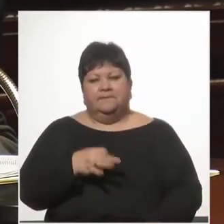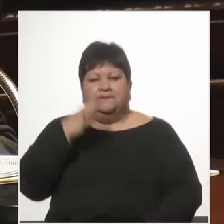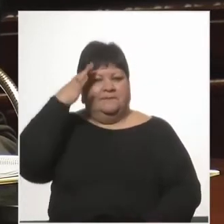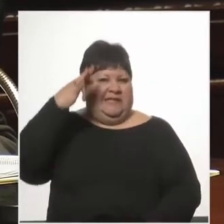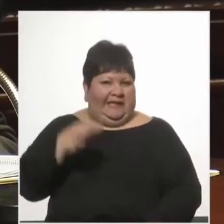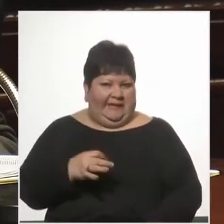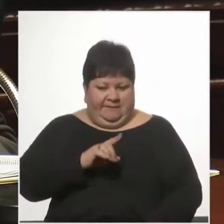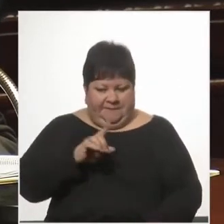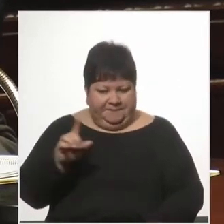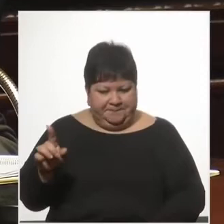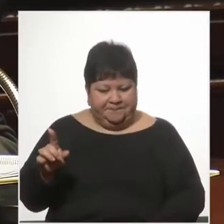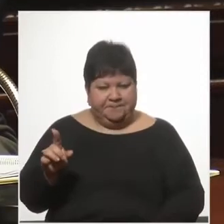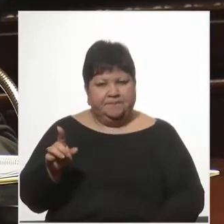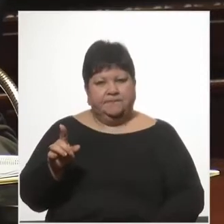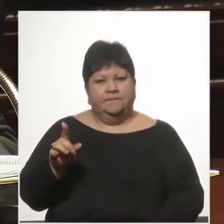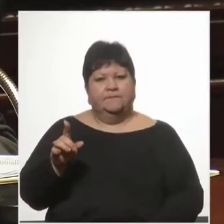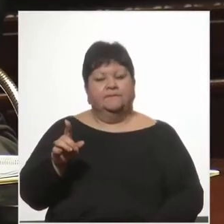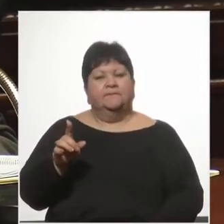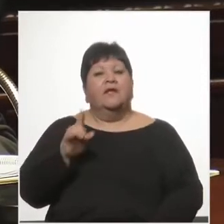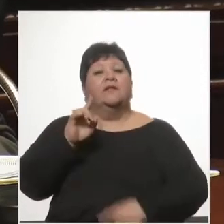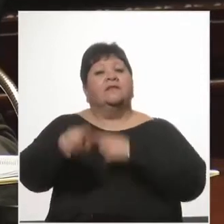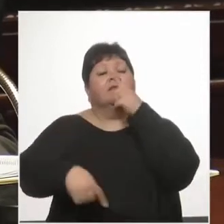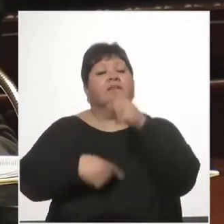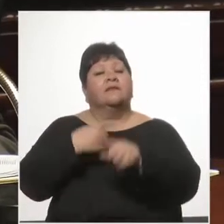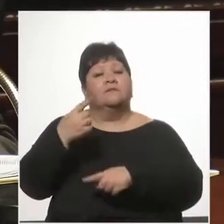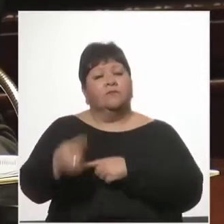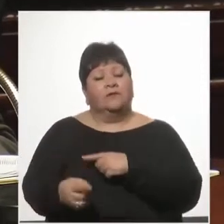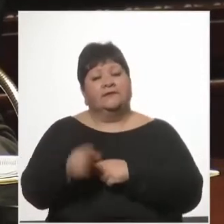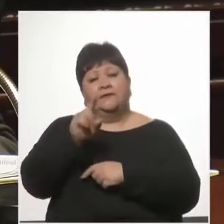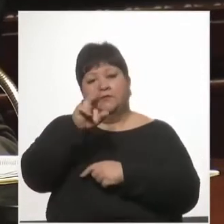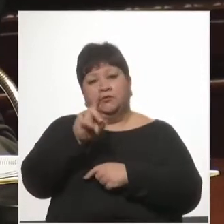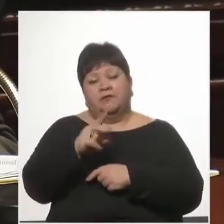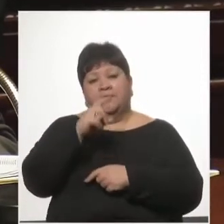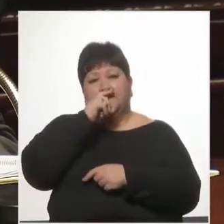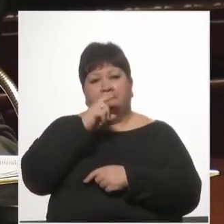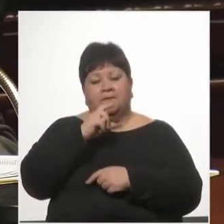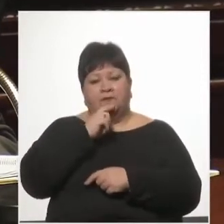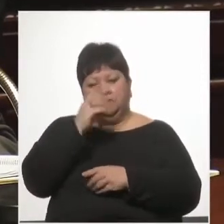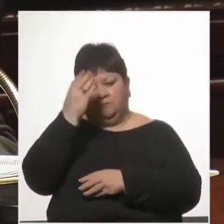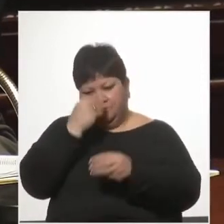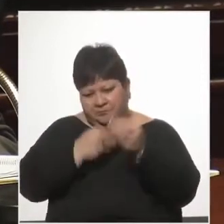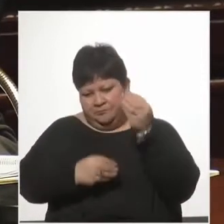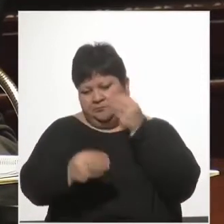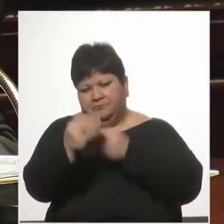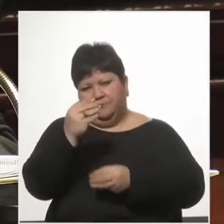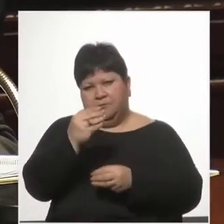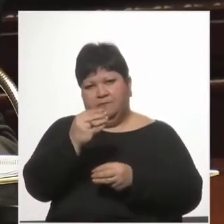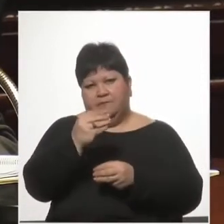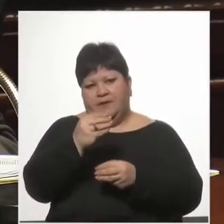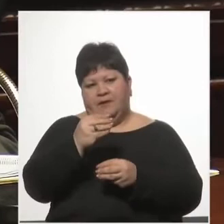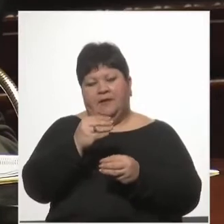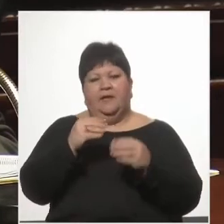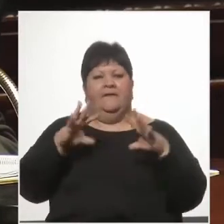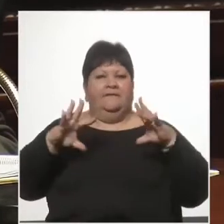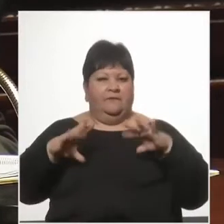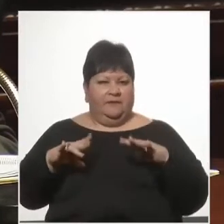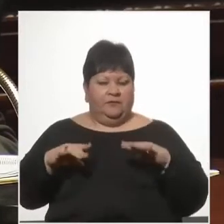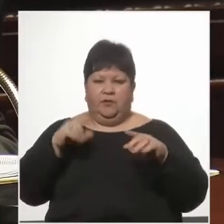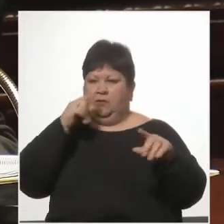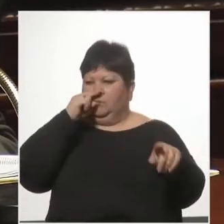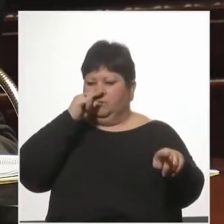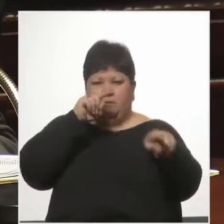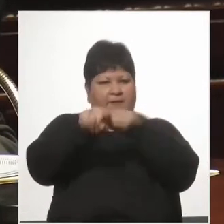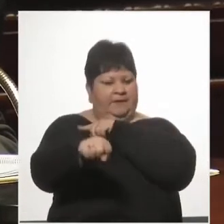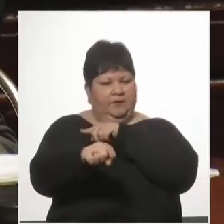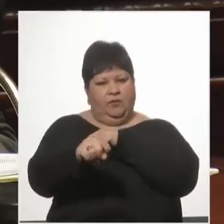creíble. Luego de ser relevado el 12 de marzo, y con su correspondiente pase a retiro automático acorde con la Ley